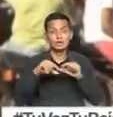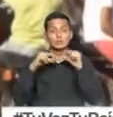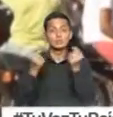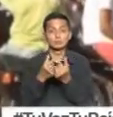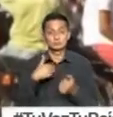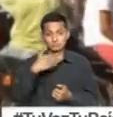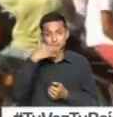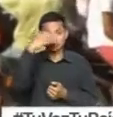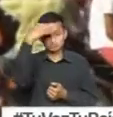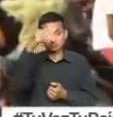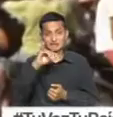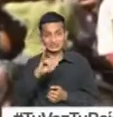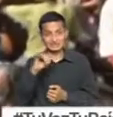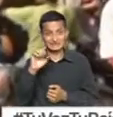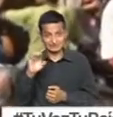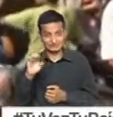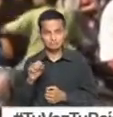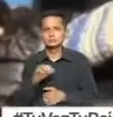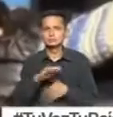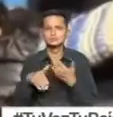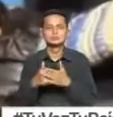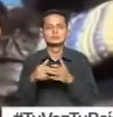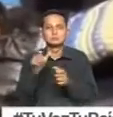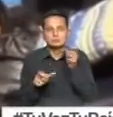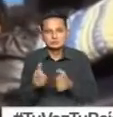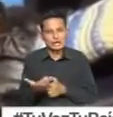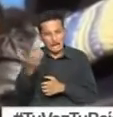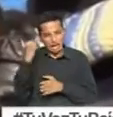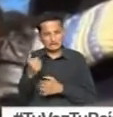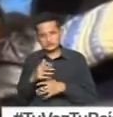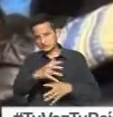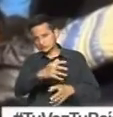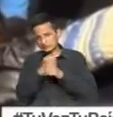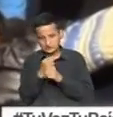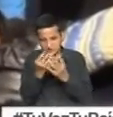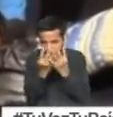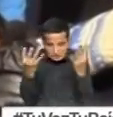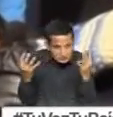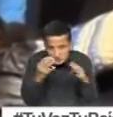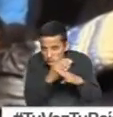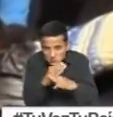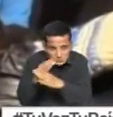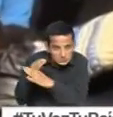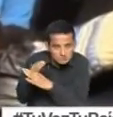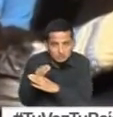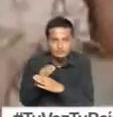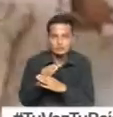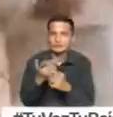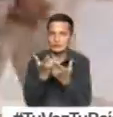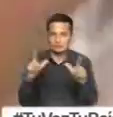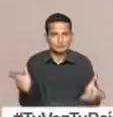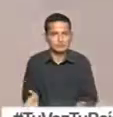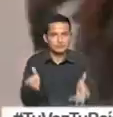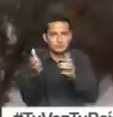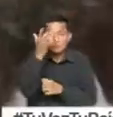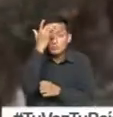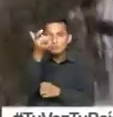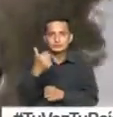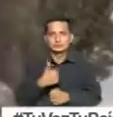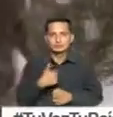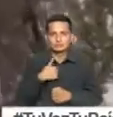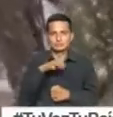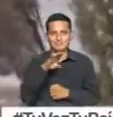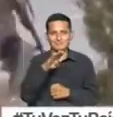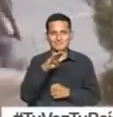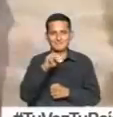Estado Islámico liberó a cientos de civiles que había tomado como escudos humanos durante la retirada de su bastión estratégico en